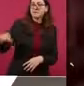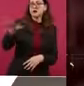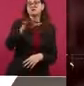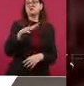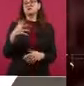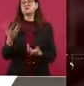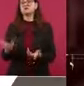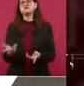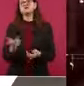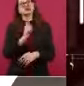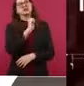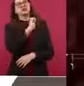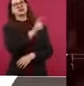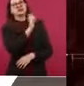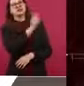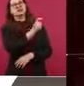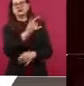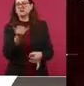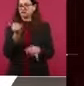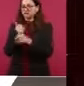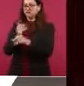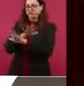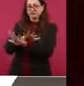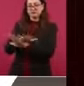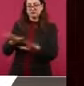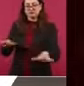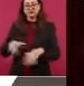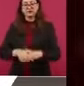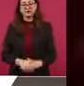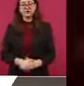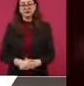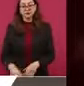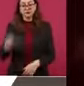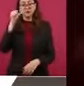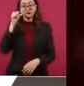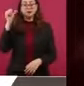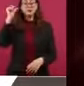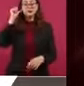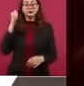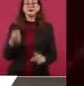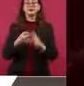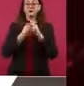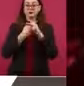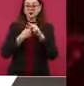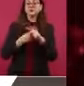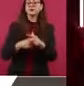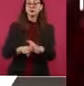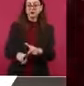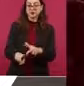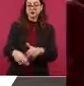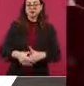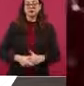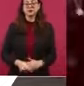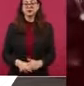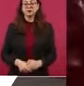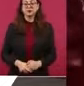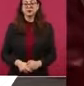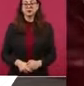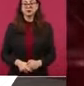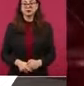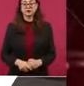medio. Finalmente dijo que una joya de lo que se vivió en la